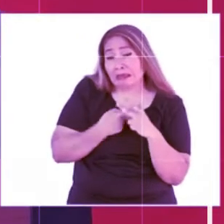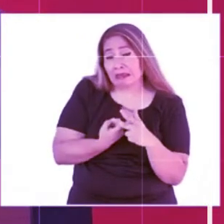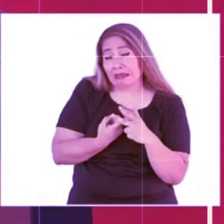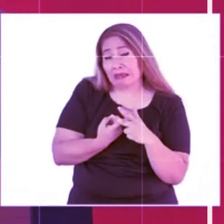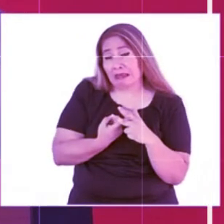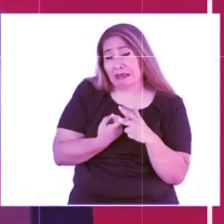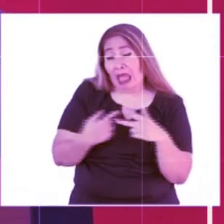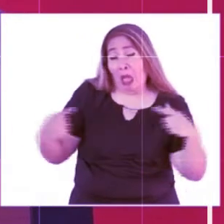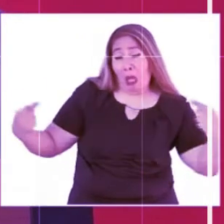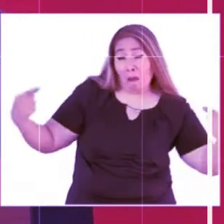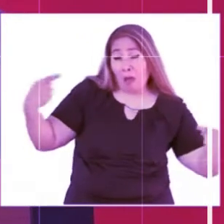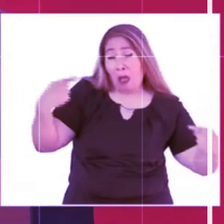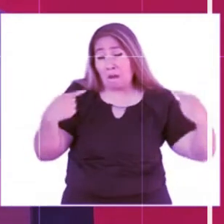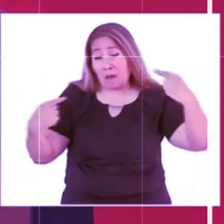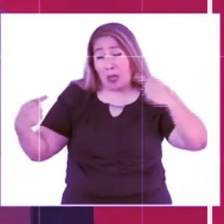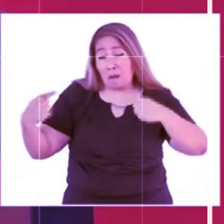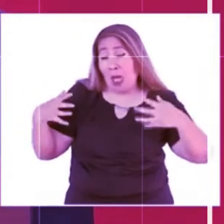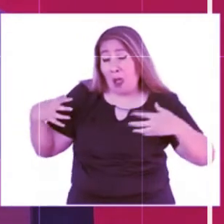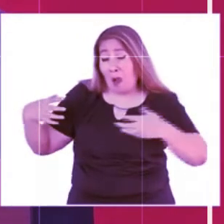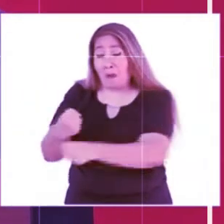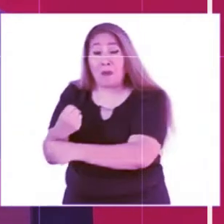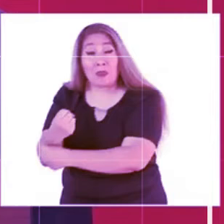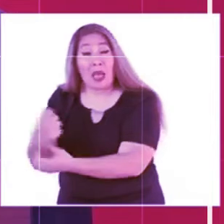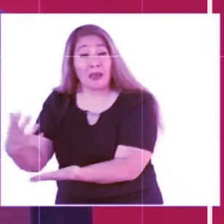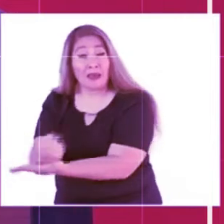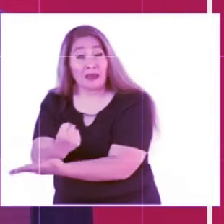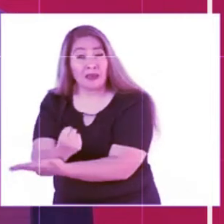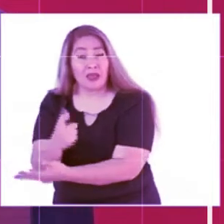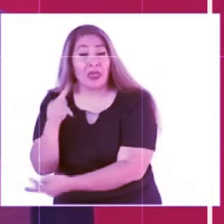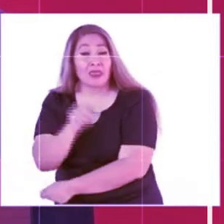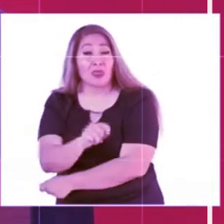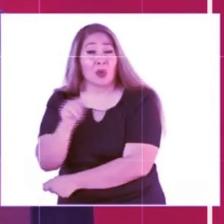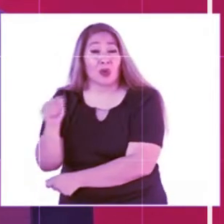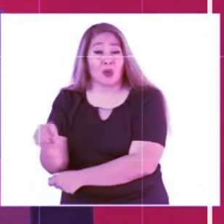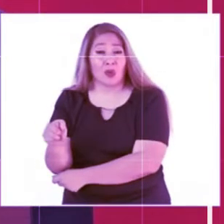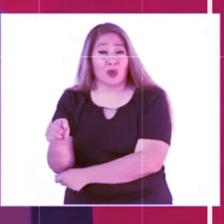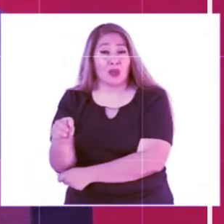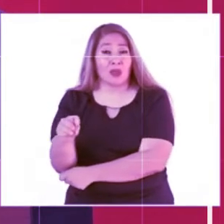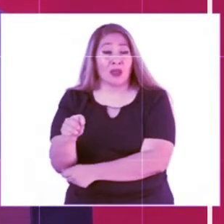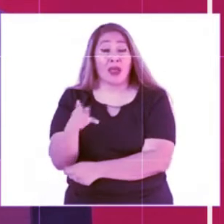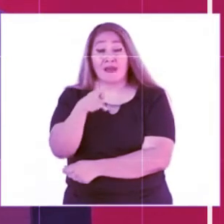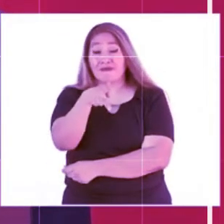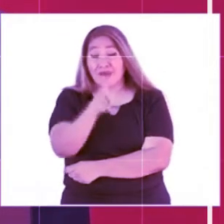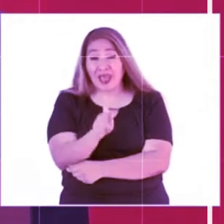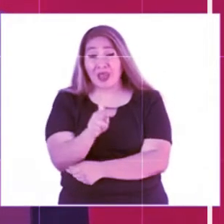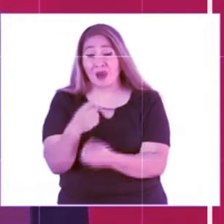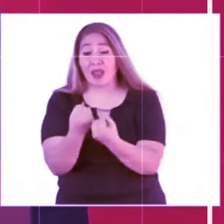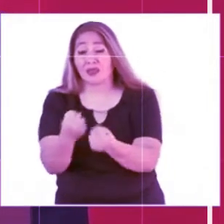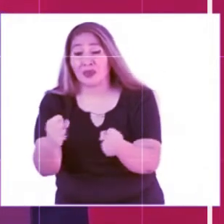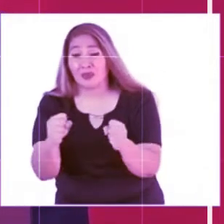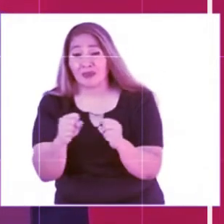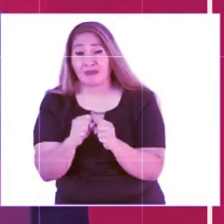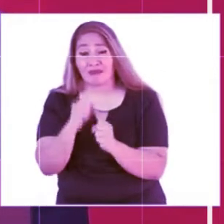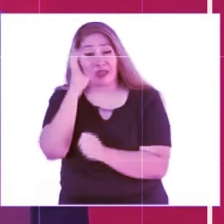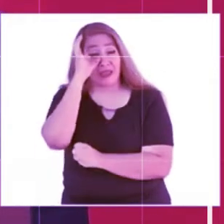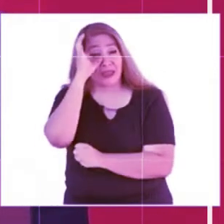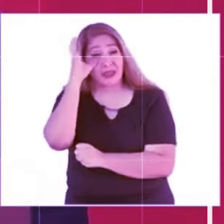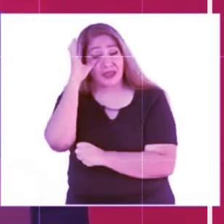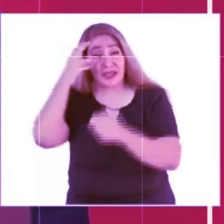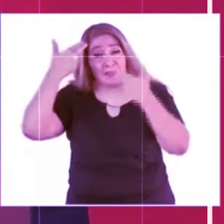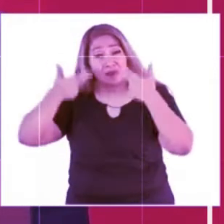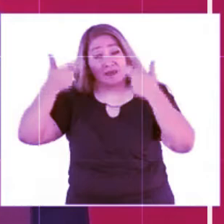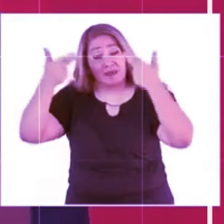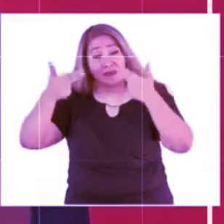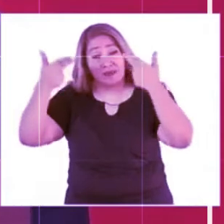hostilidades militares para tomar Torreón, la Sociedad de Comerciantes y Trabajadores Chinos de esta